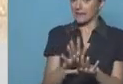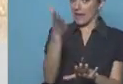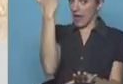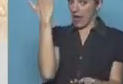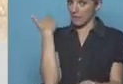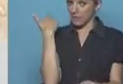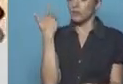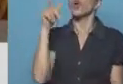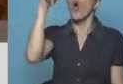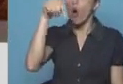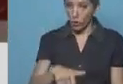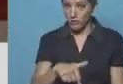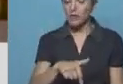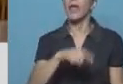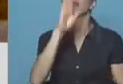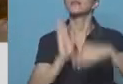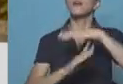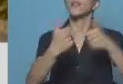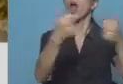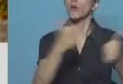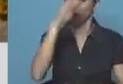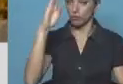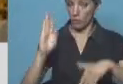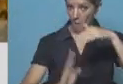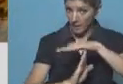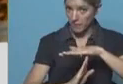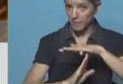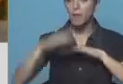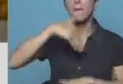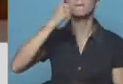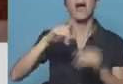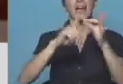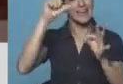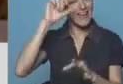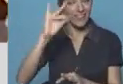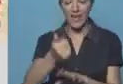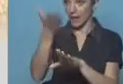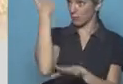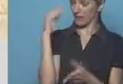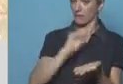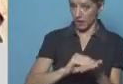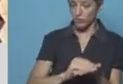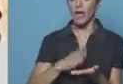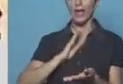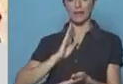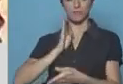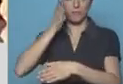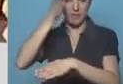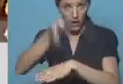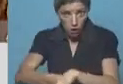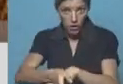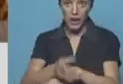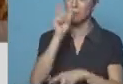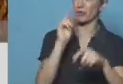de la Corte Suprema, el doctor Maqueda, que entonces era senador, salió a la calle, lo reconocieron y le fracturaron